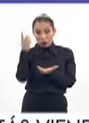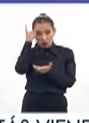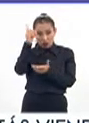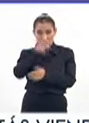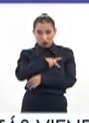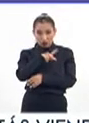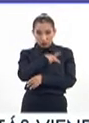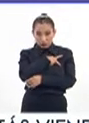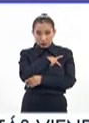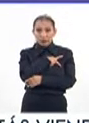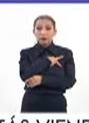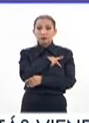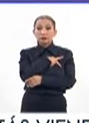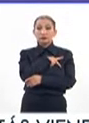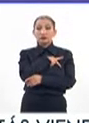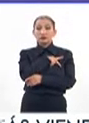de